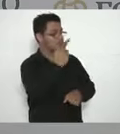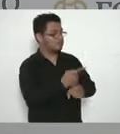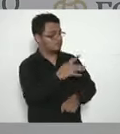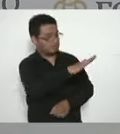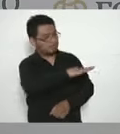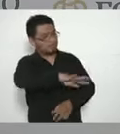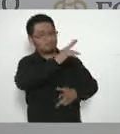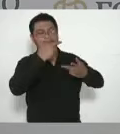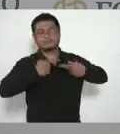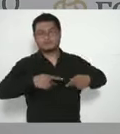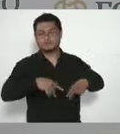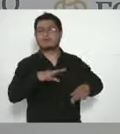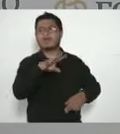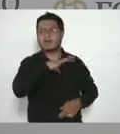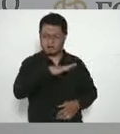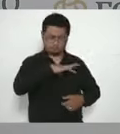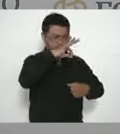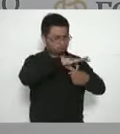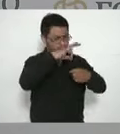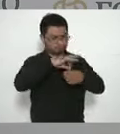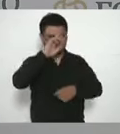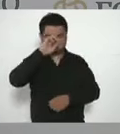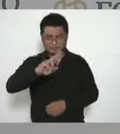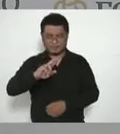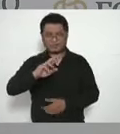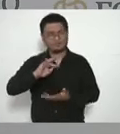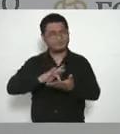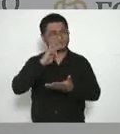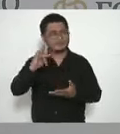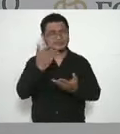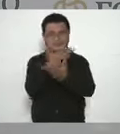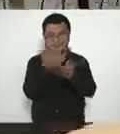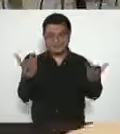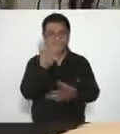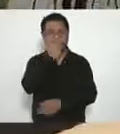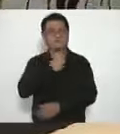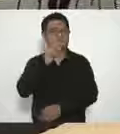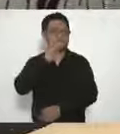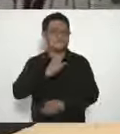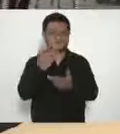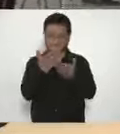auténtica democracia. Muchísimas gracias a todas y a todos.